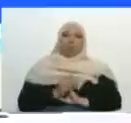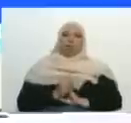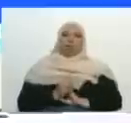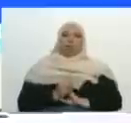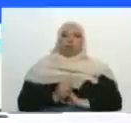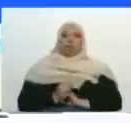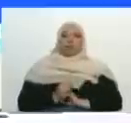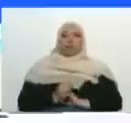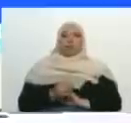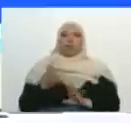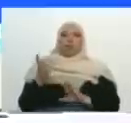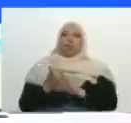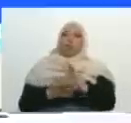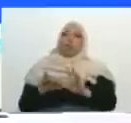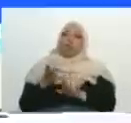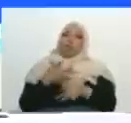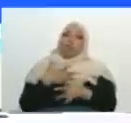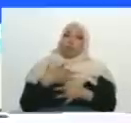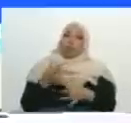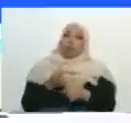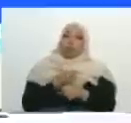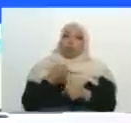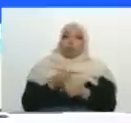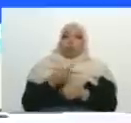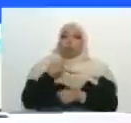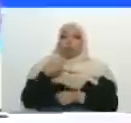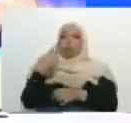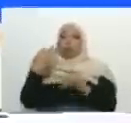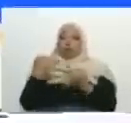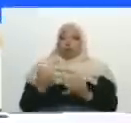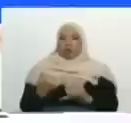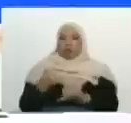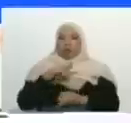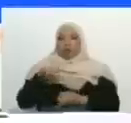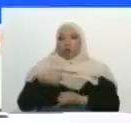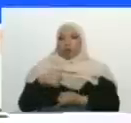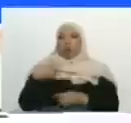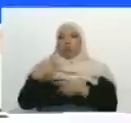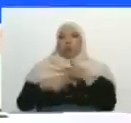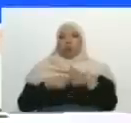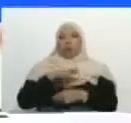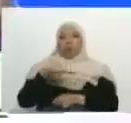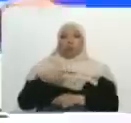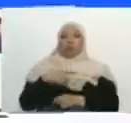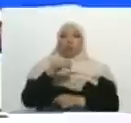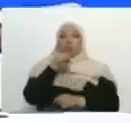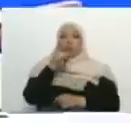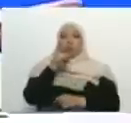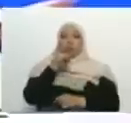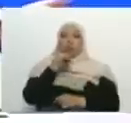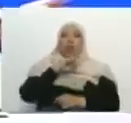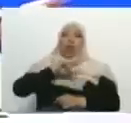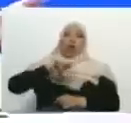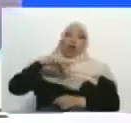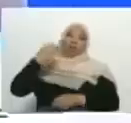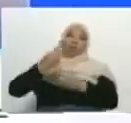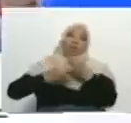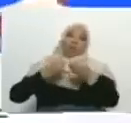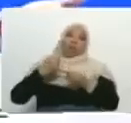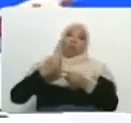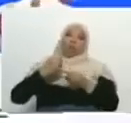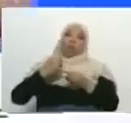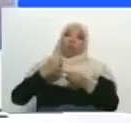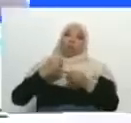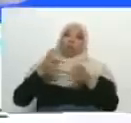En un conflicto de intereses obvio si hubiese sido de verdad un procurador, pero no era un procurador. Es un criminal. Es